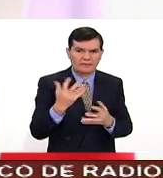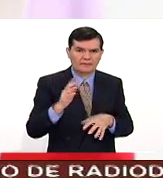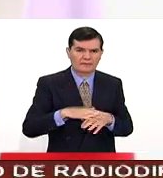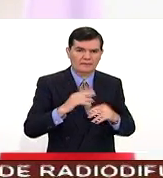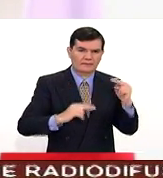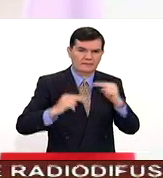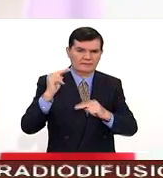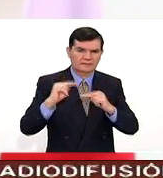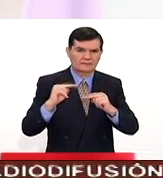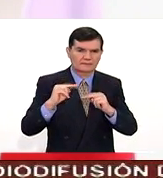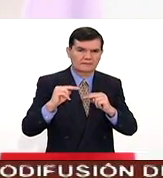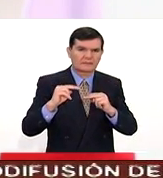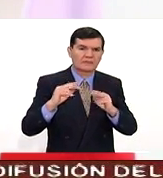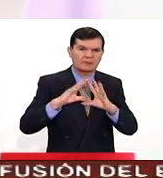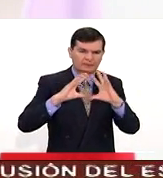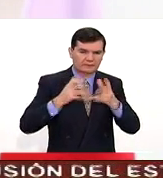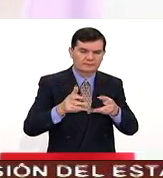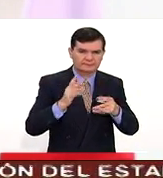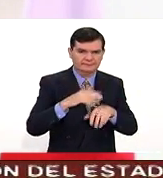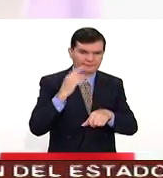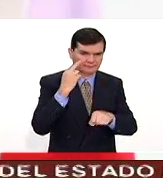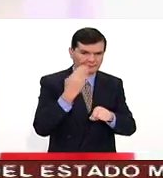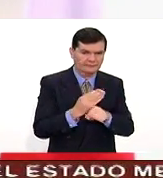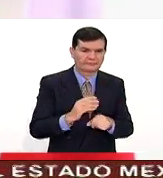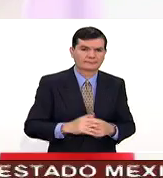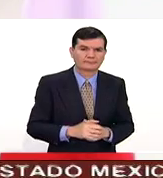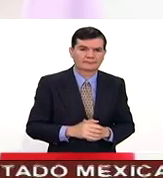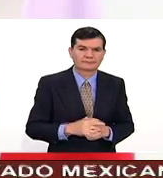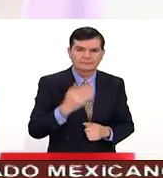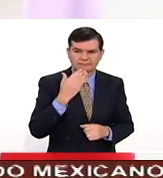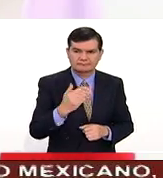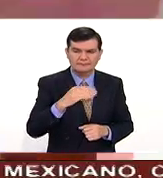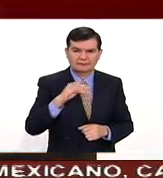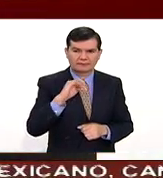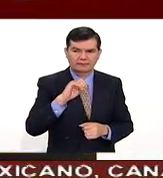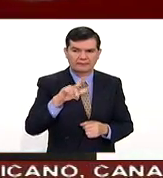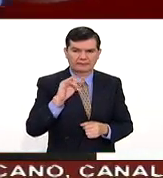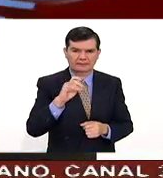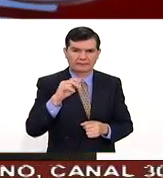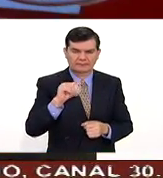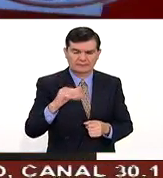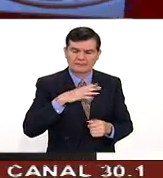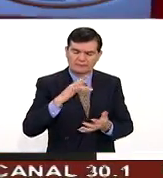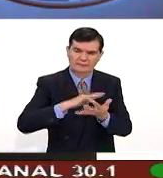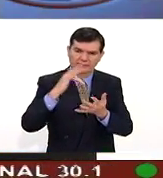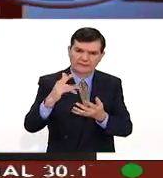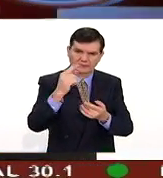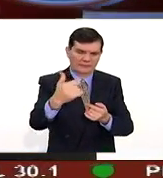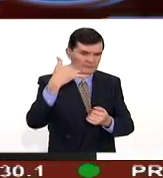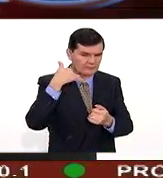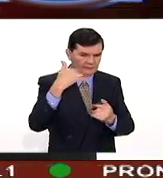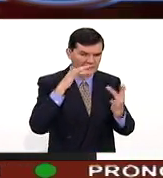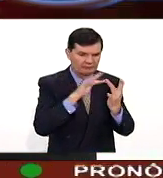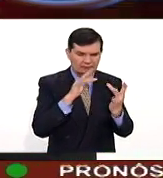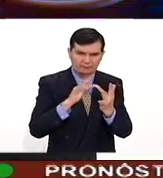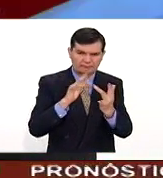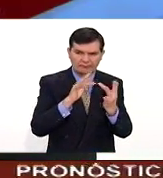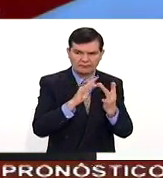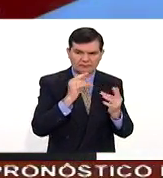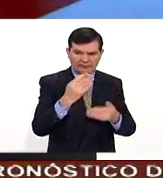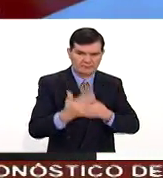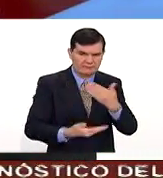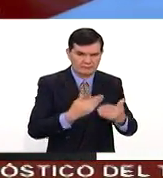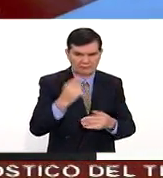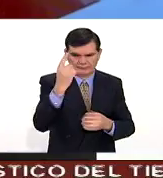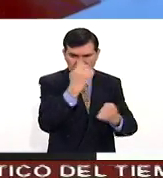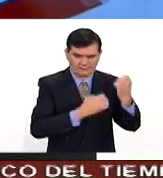nivel global de manera muy responsable. Muy bien, Miguel Bárcena, pues te agradecemos mucho que nos hayas tomado esta llamada y ofrecido